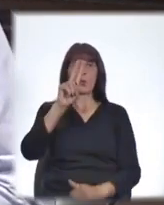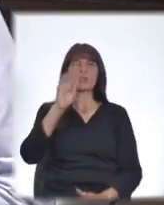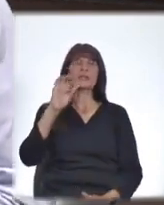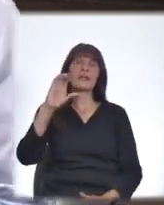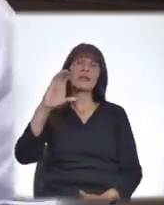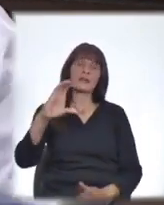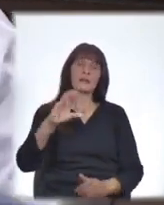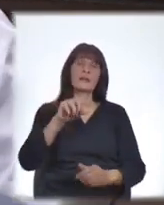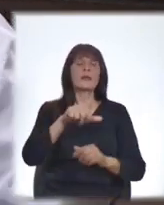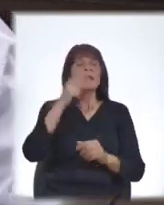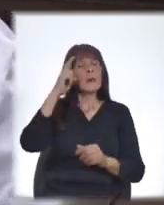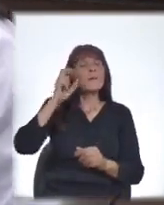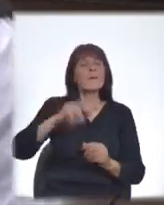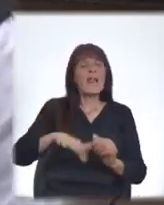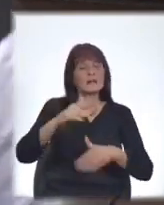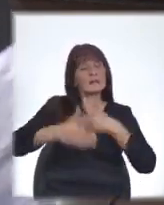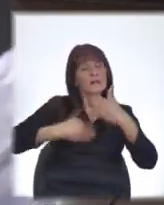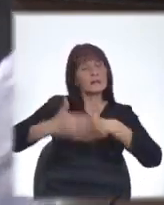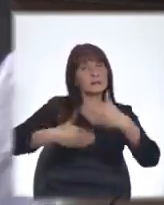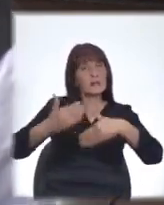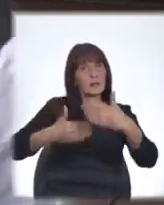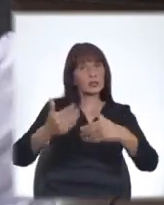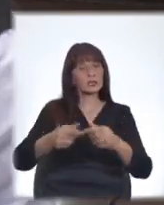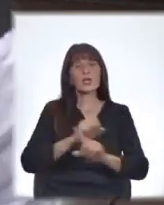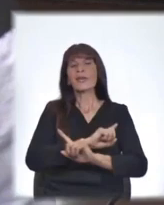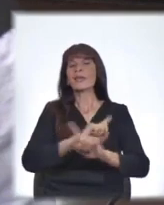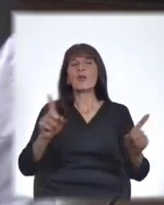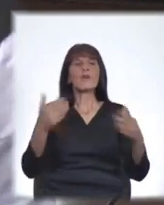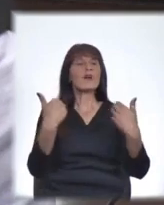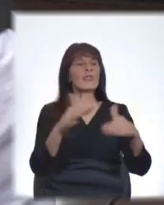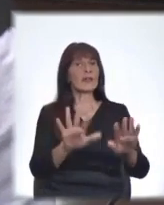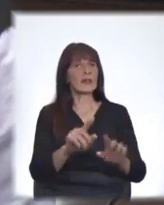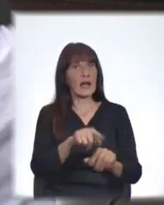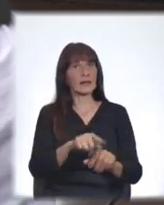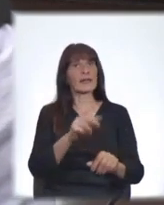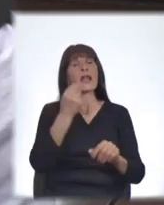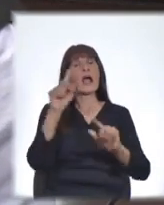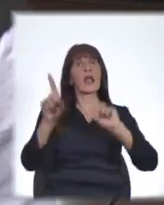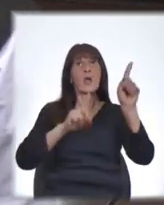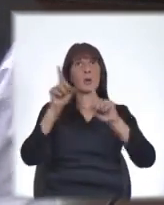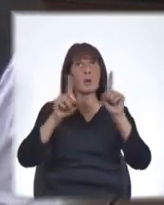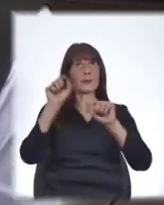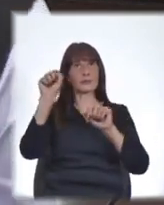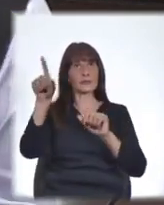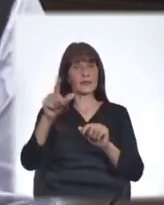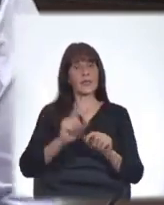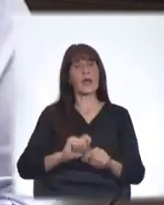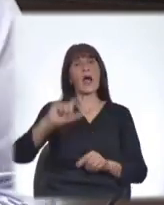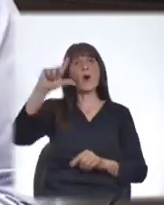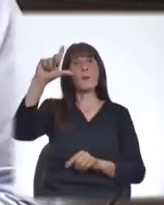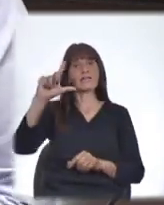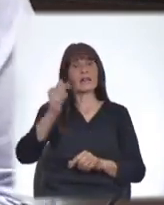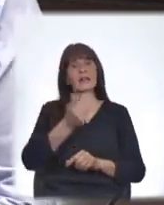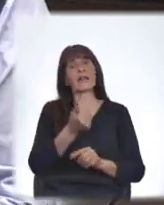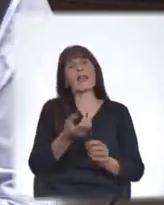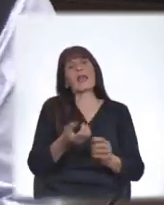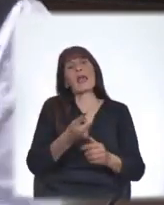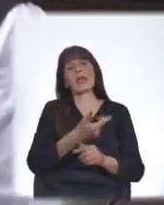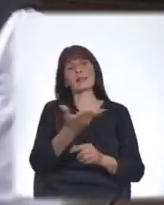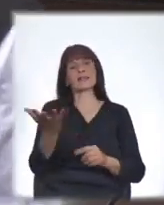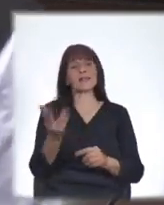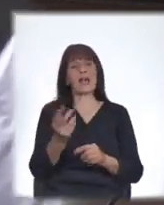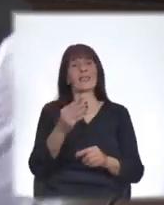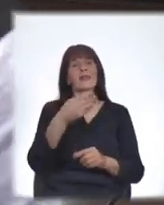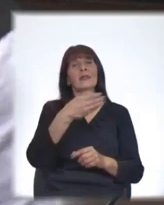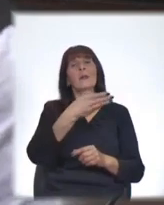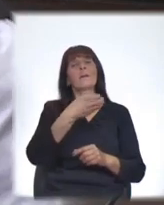como tenía previsto en su plan de desarrollo y que no va a permitir tampoco a la Universidad de la República aumentar la cantidad de becas que